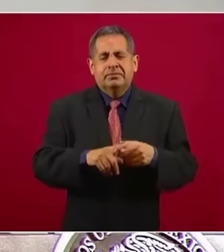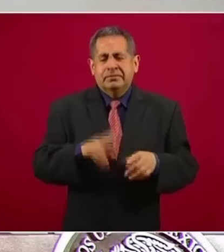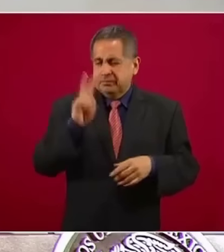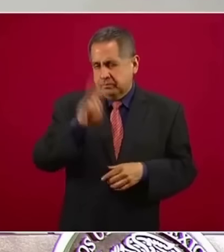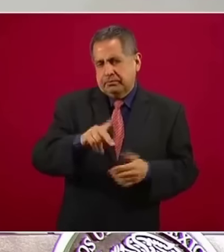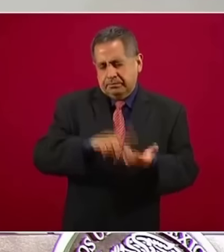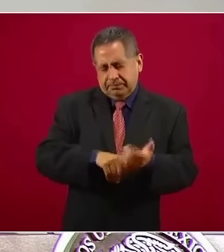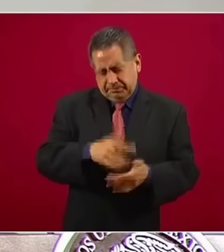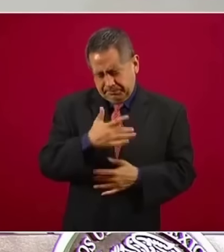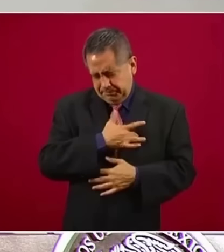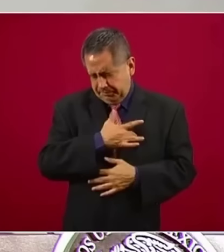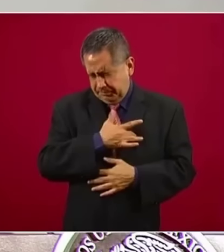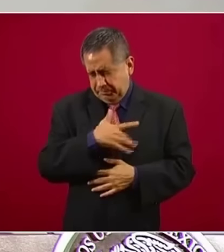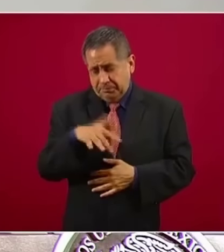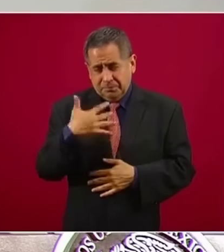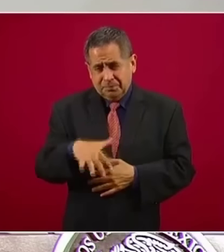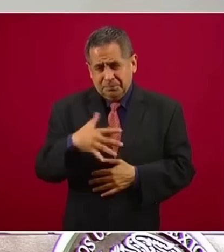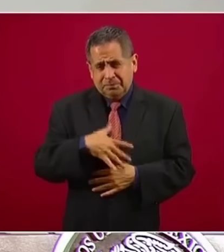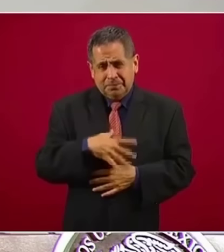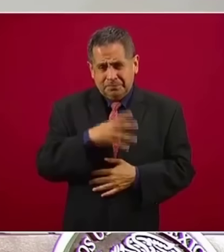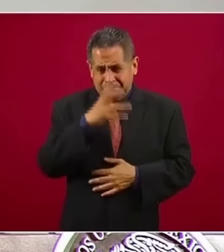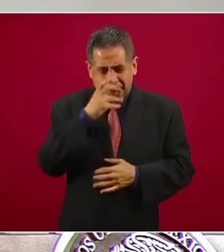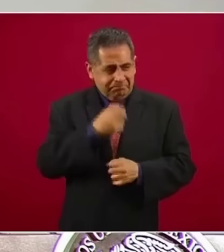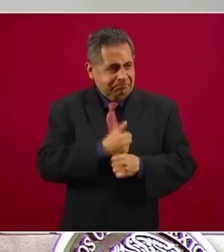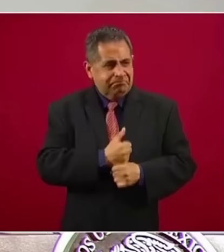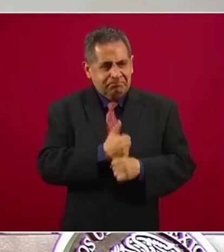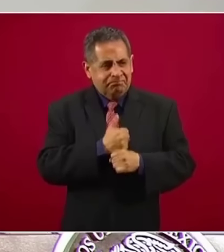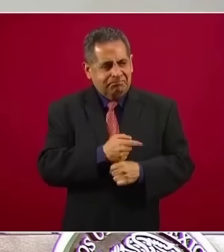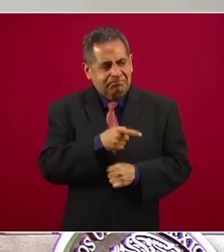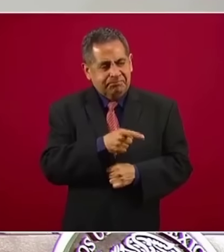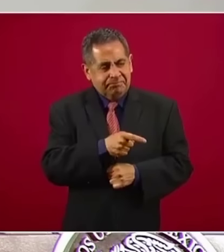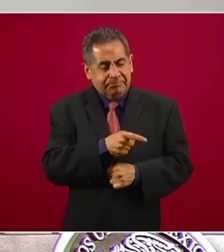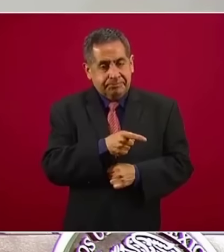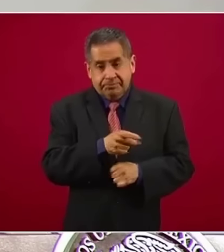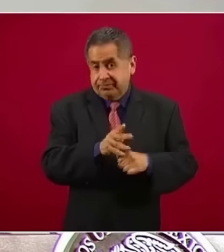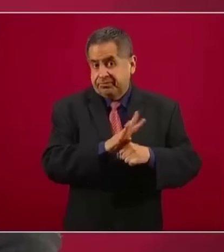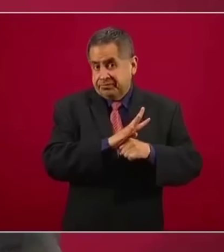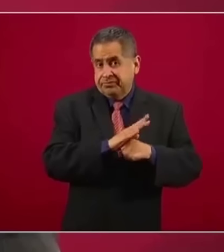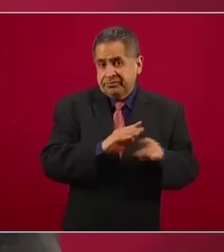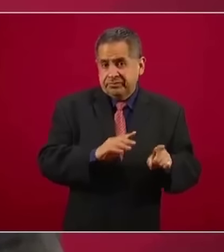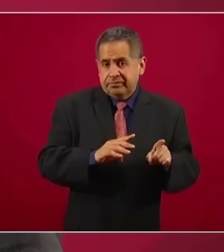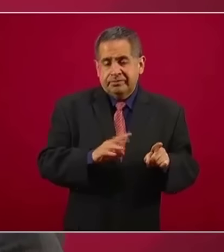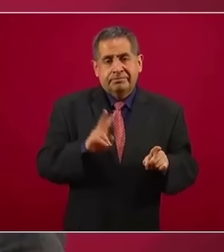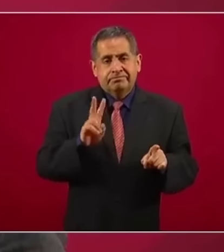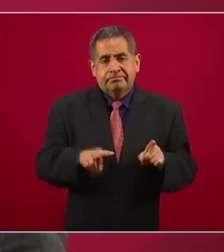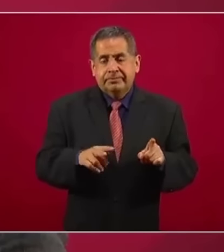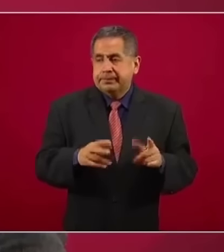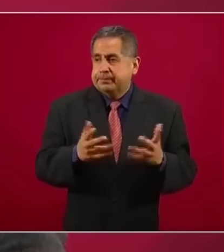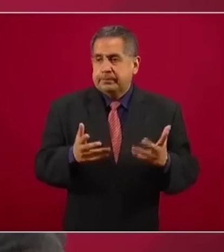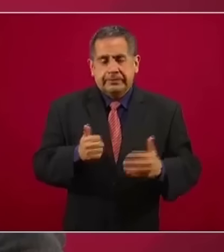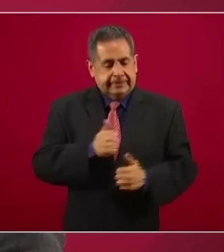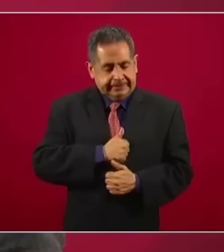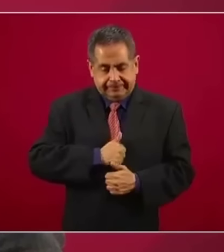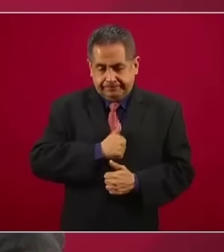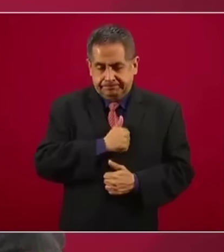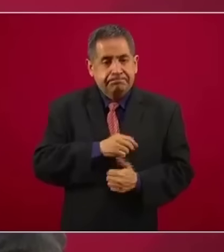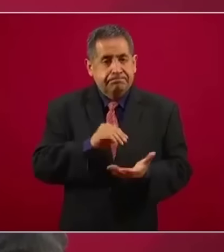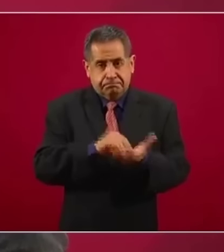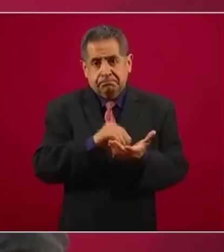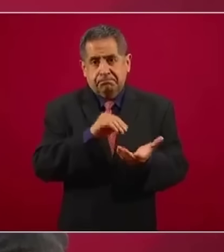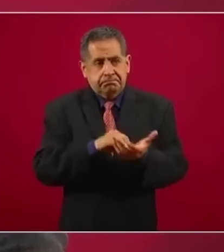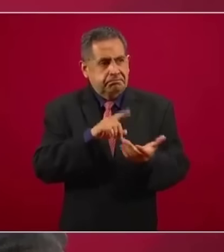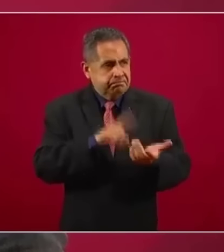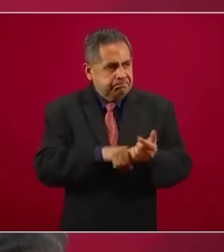dolor, el sufrimiento que ha causado, que desgraciadamente sigue